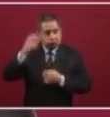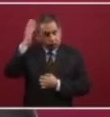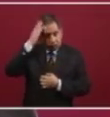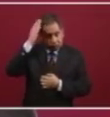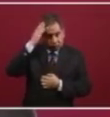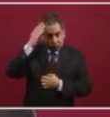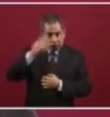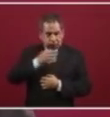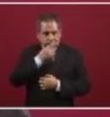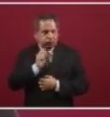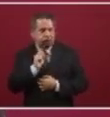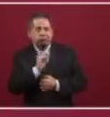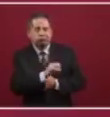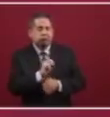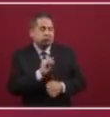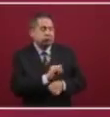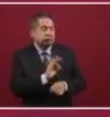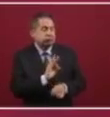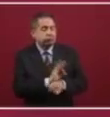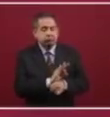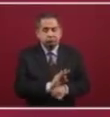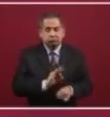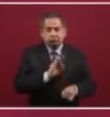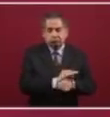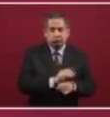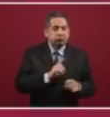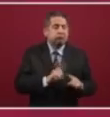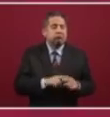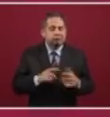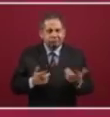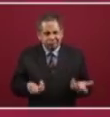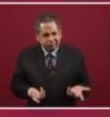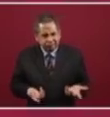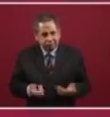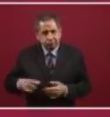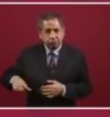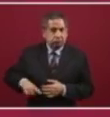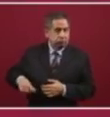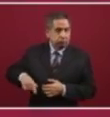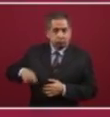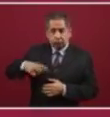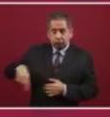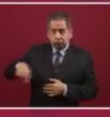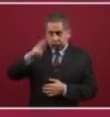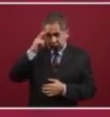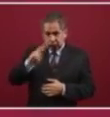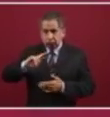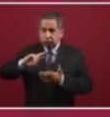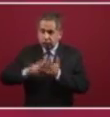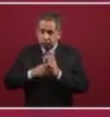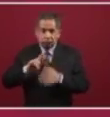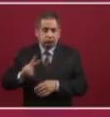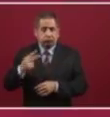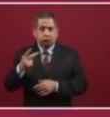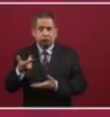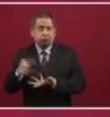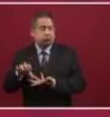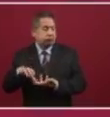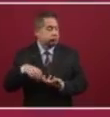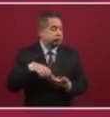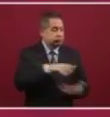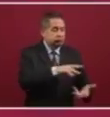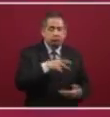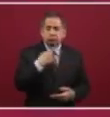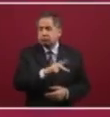a favor de que el Estado, el gobierno, les devolviera los